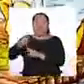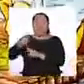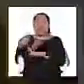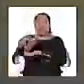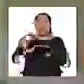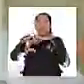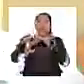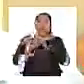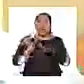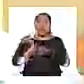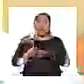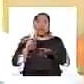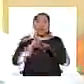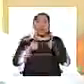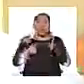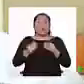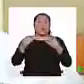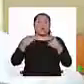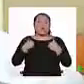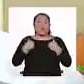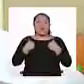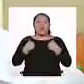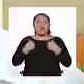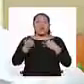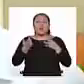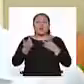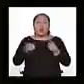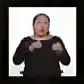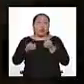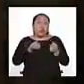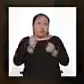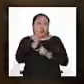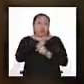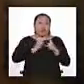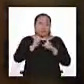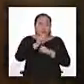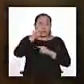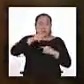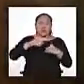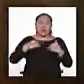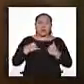para desarrollar un sistema de coerción, de control social, ¿no?